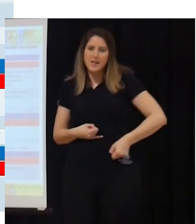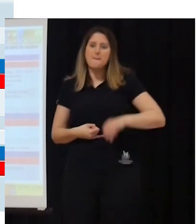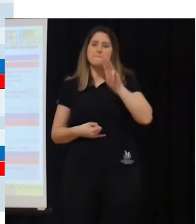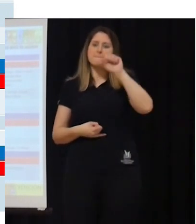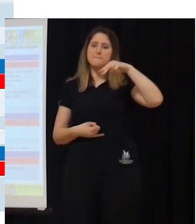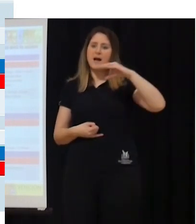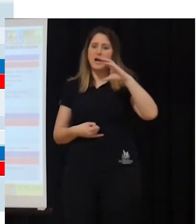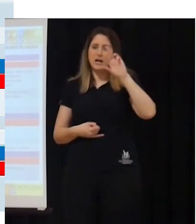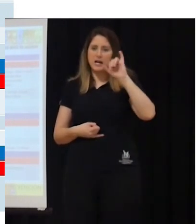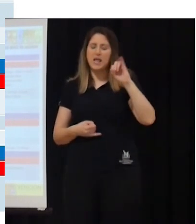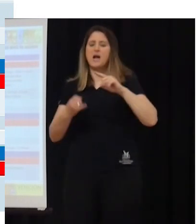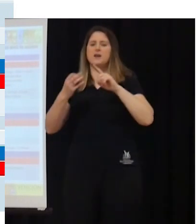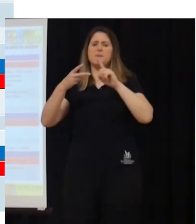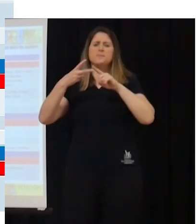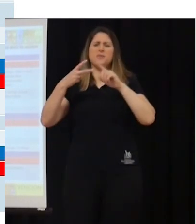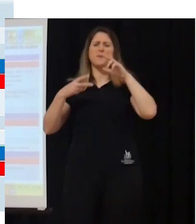páncreas, vesícula biliar,